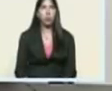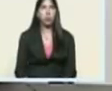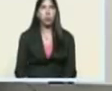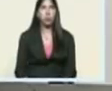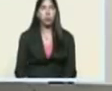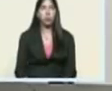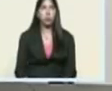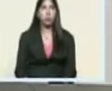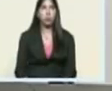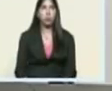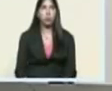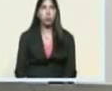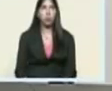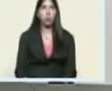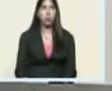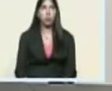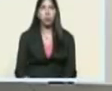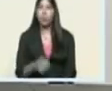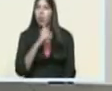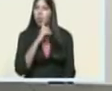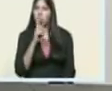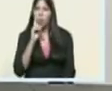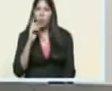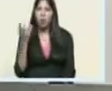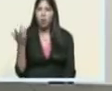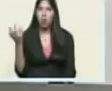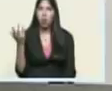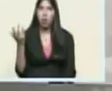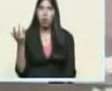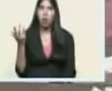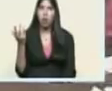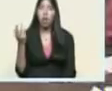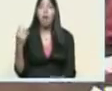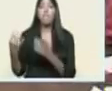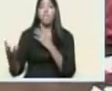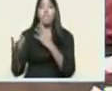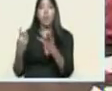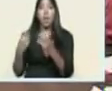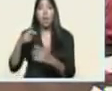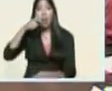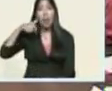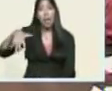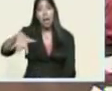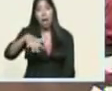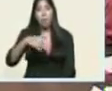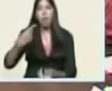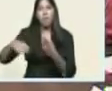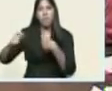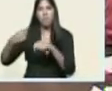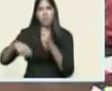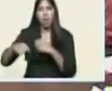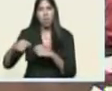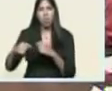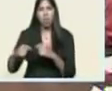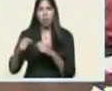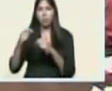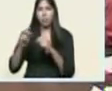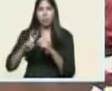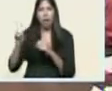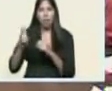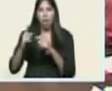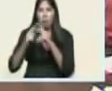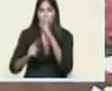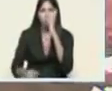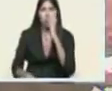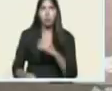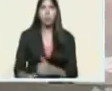pueblo soberano, ¿cómo es que se llaman? Las ferias del campo soberano, y muchas otras respuestas que